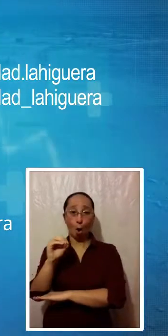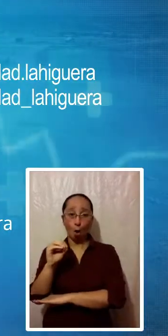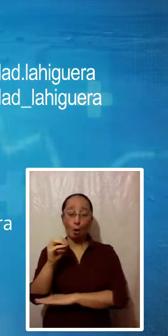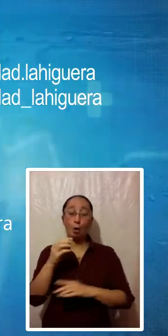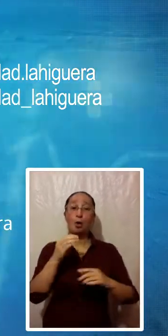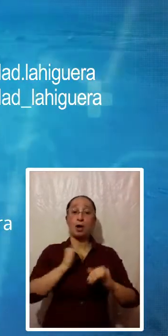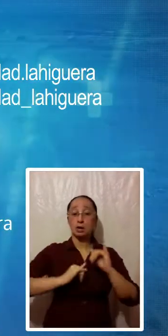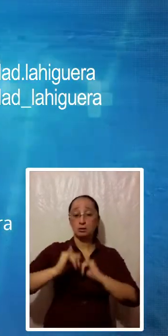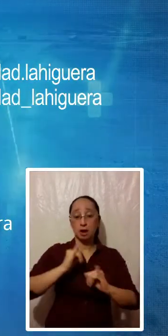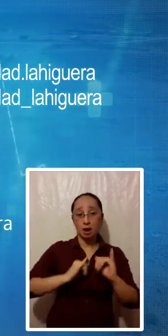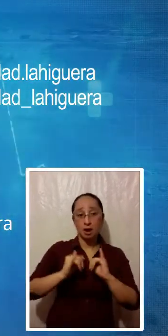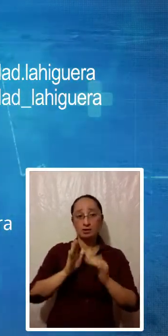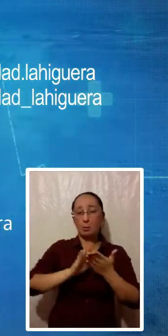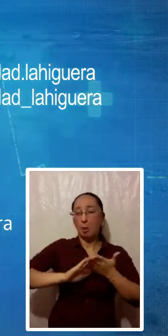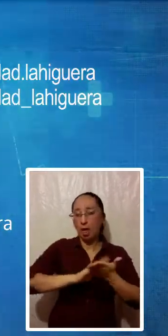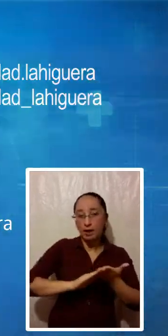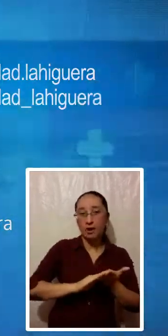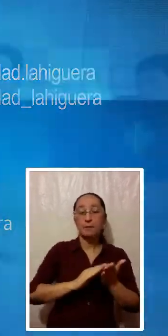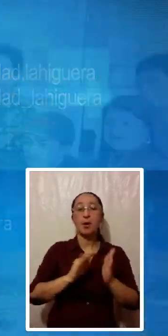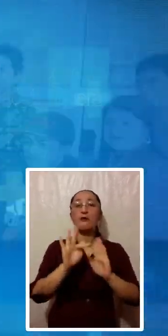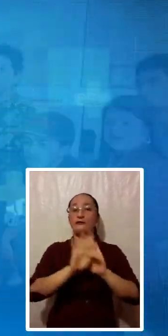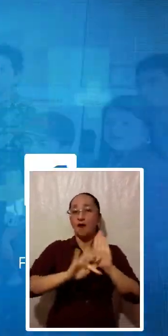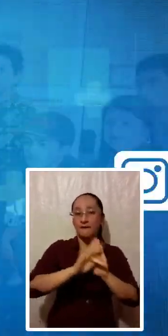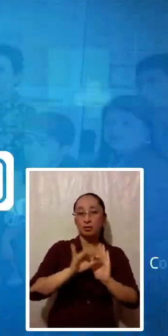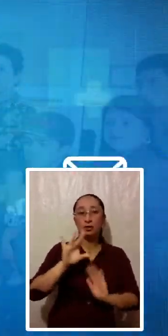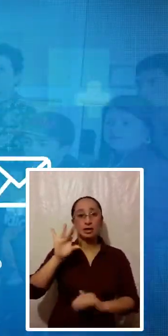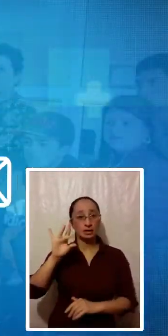redes sociales oficiales como Facebook,